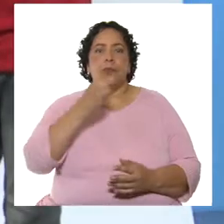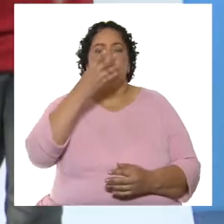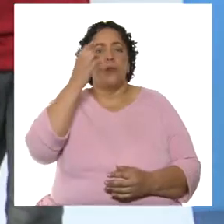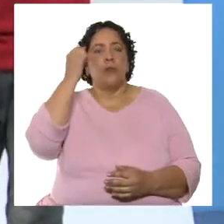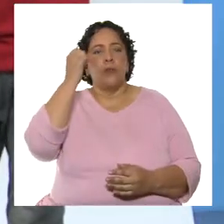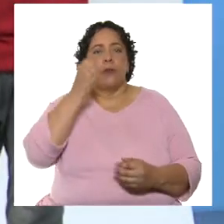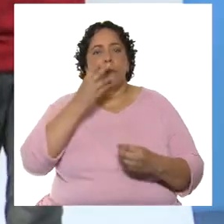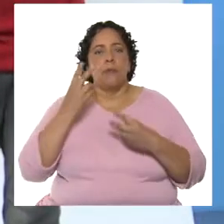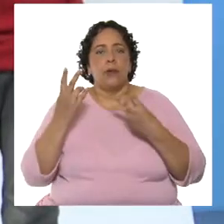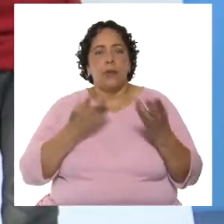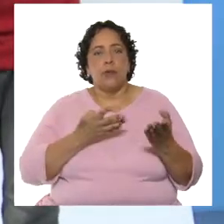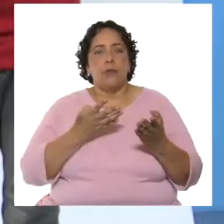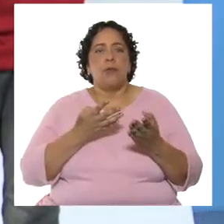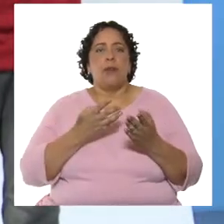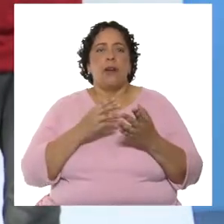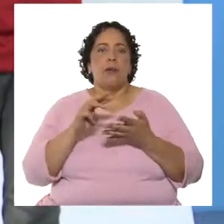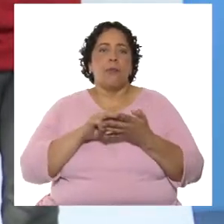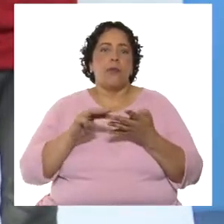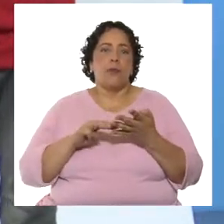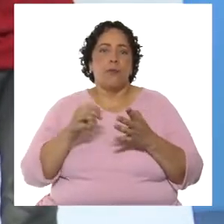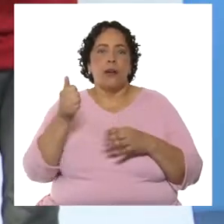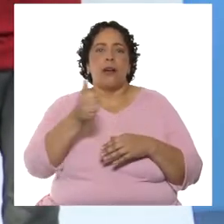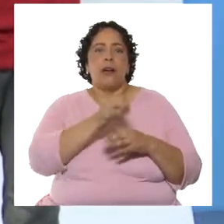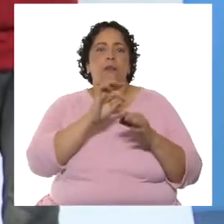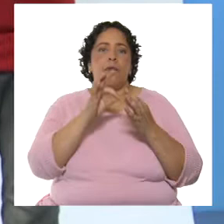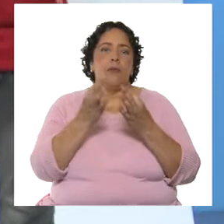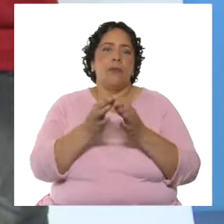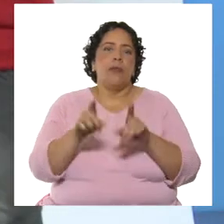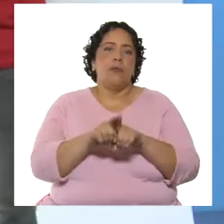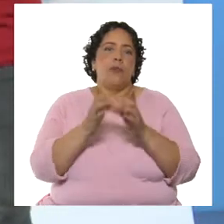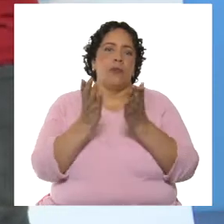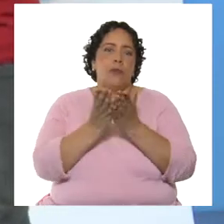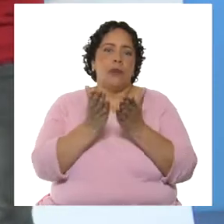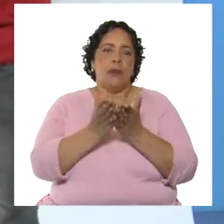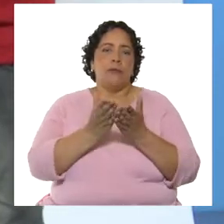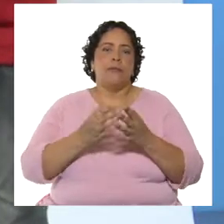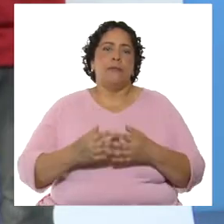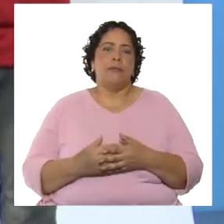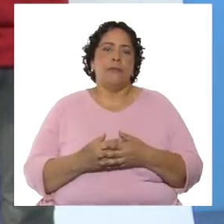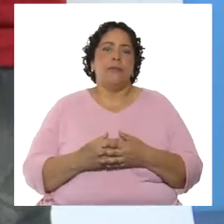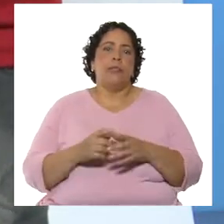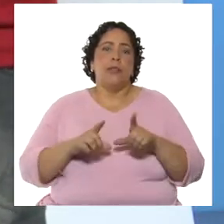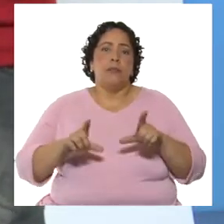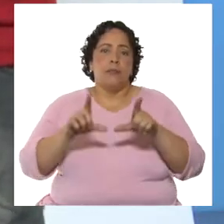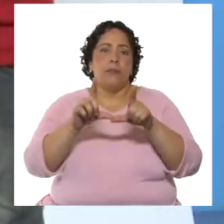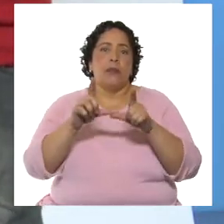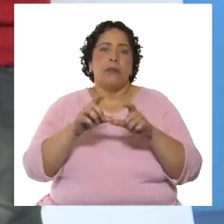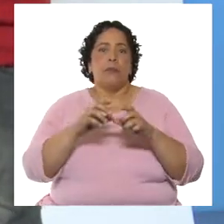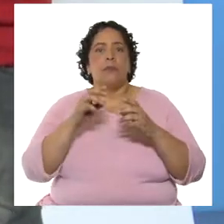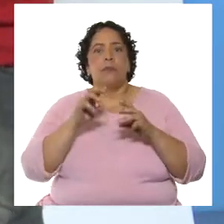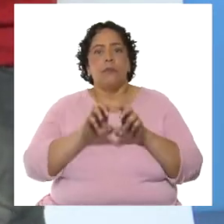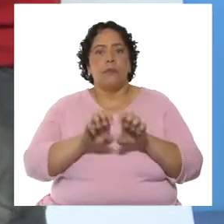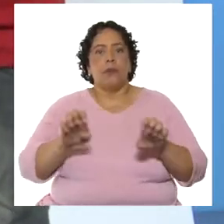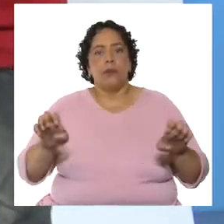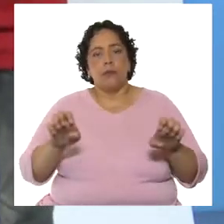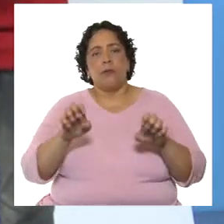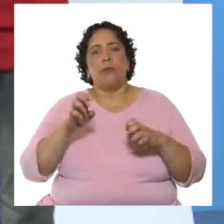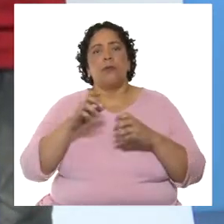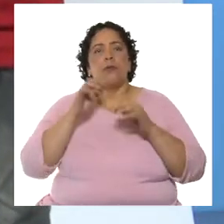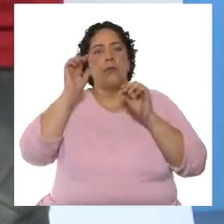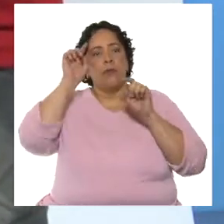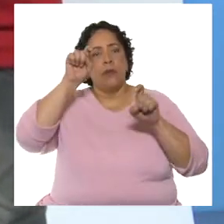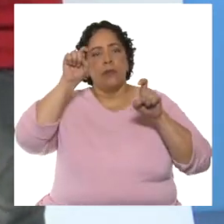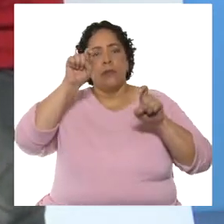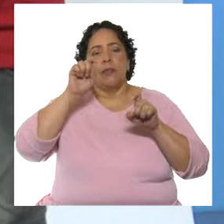Buenos días, bienvenidos a su programa Cada Familia, una escuela. Espacio pedagógico dedicado a la formación de todos